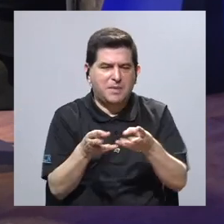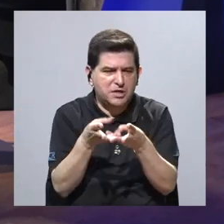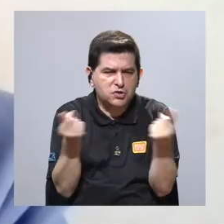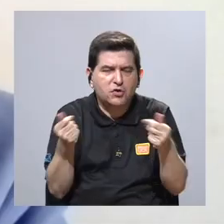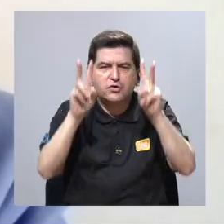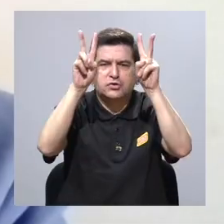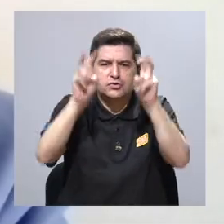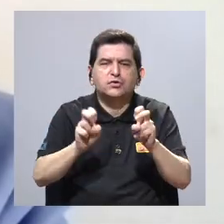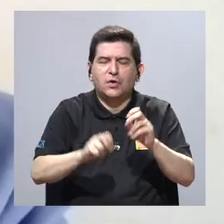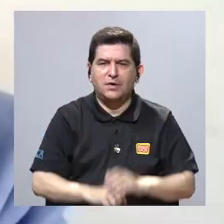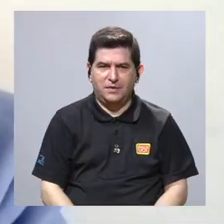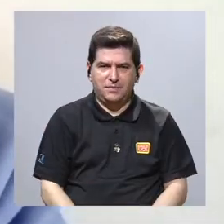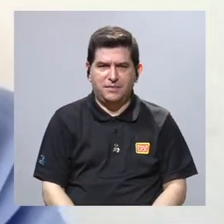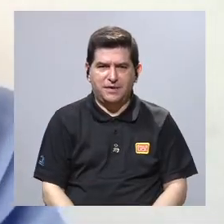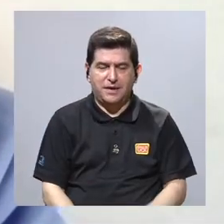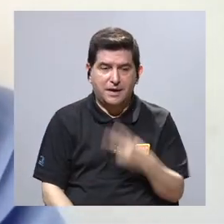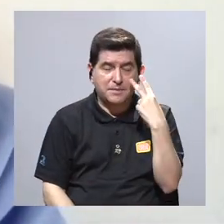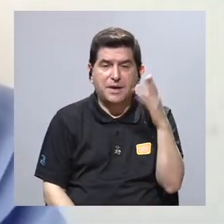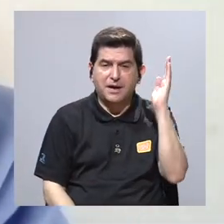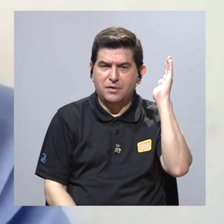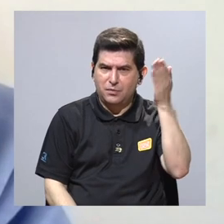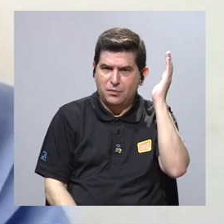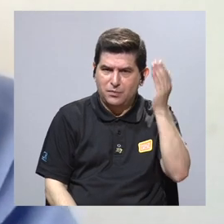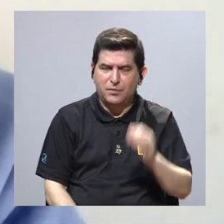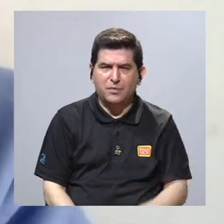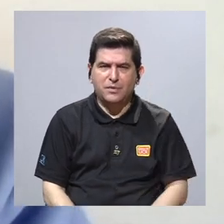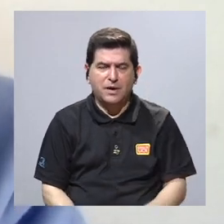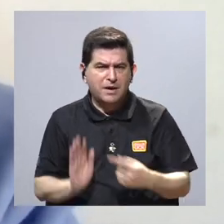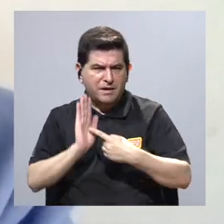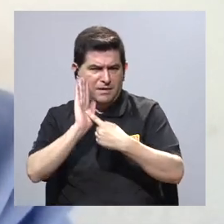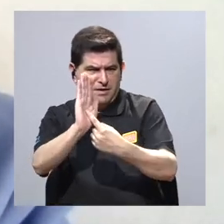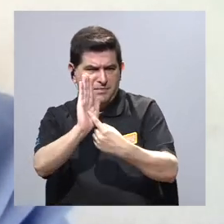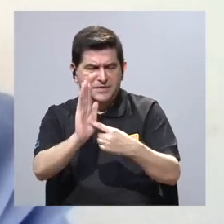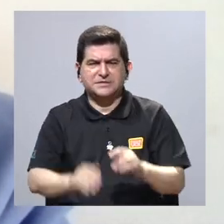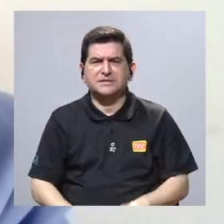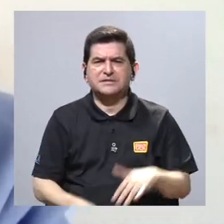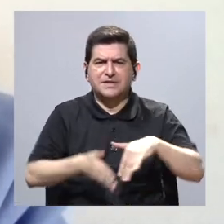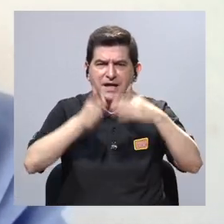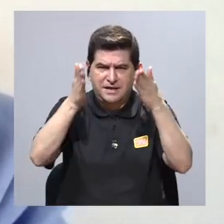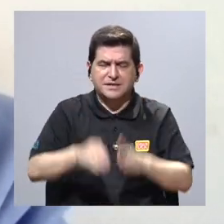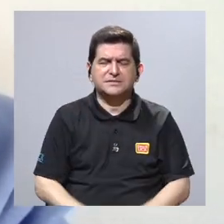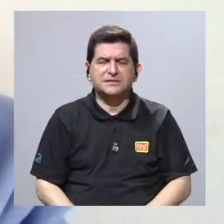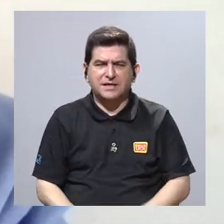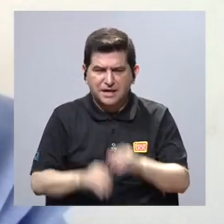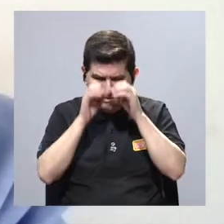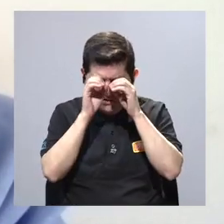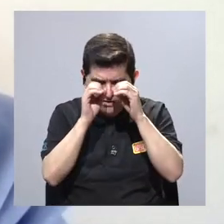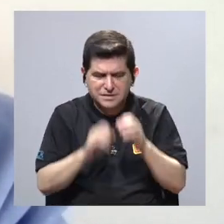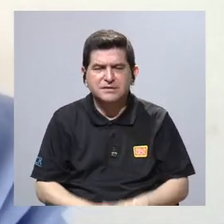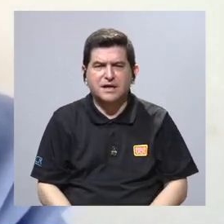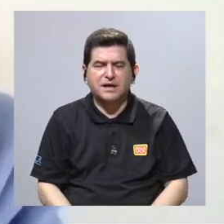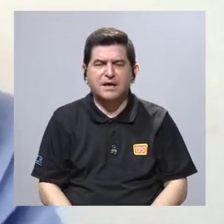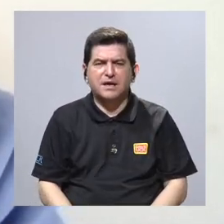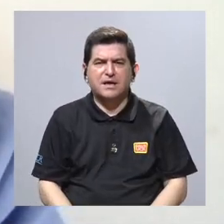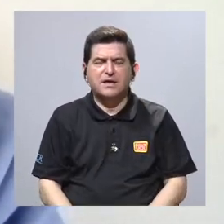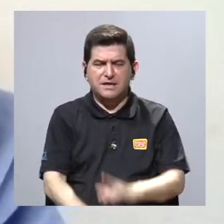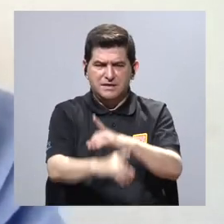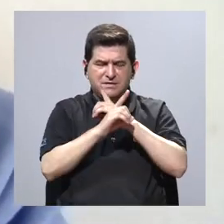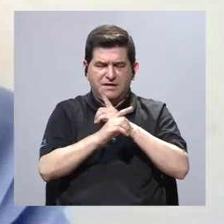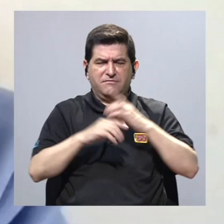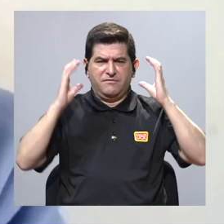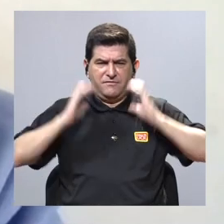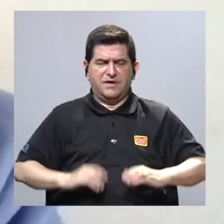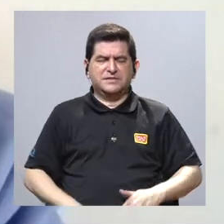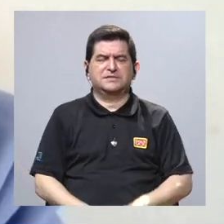un examen. Viendo los seminarios, por ejemplo, que presentaron los estudiantes de microbiología, inmunología de este año, medicina